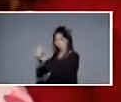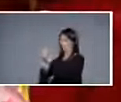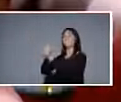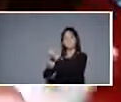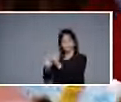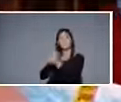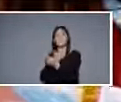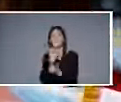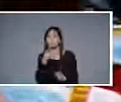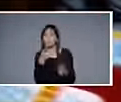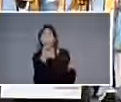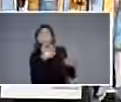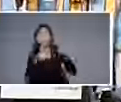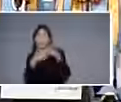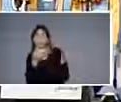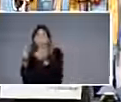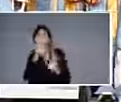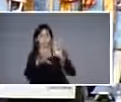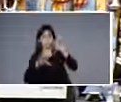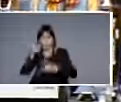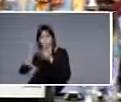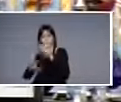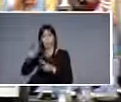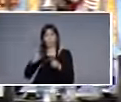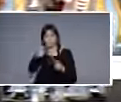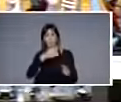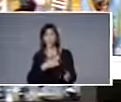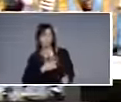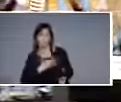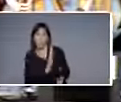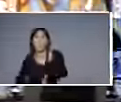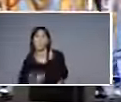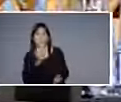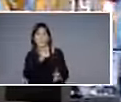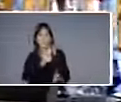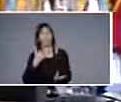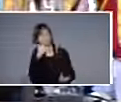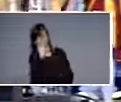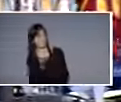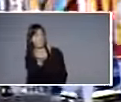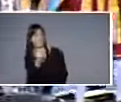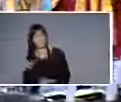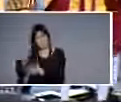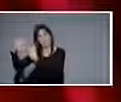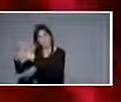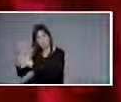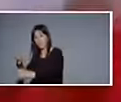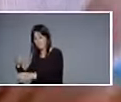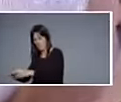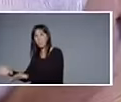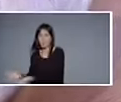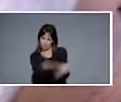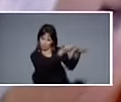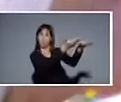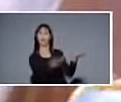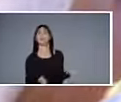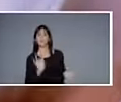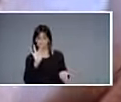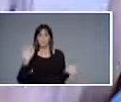han robado tantas cosas que no te pertenecían. Queda feo no llevarte la puta